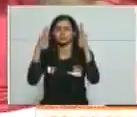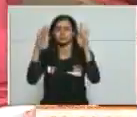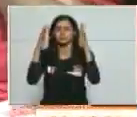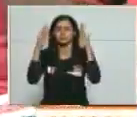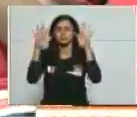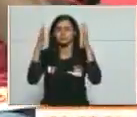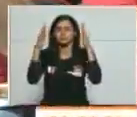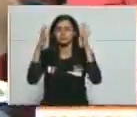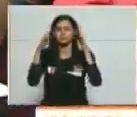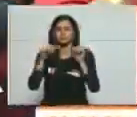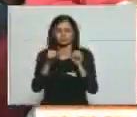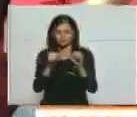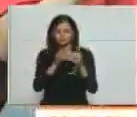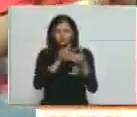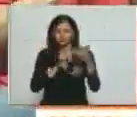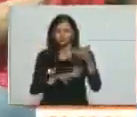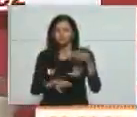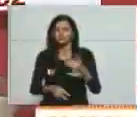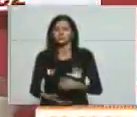Sigo leyendo.